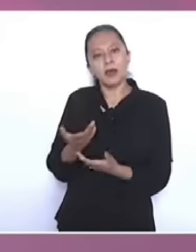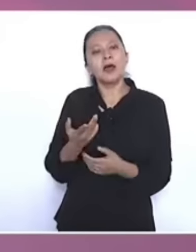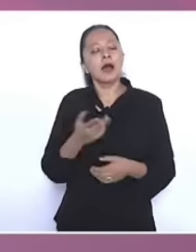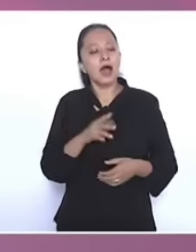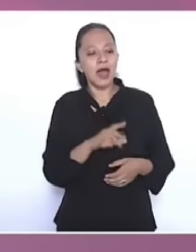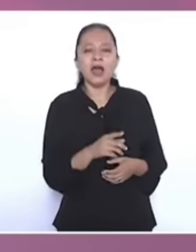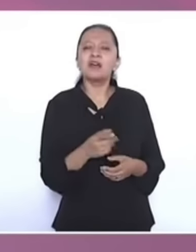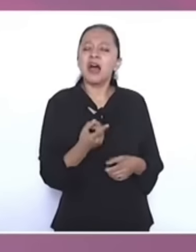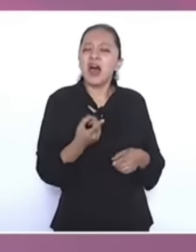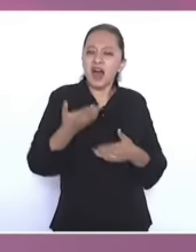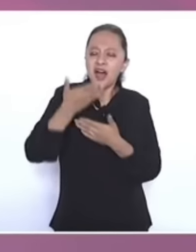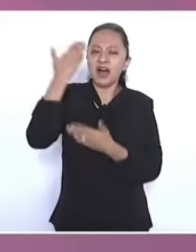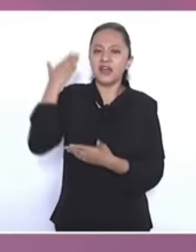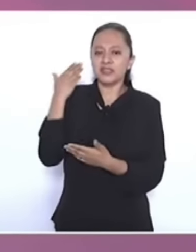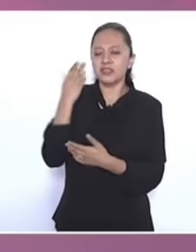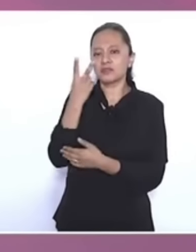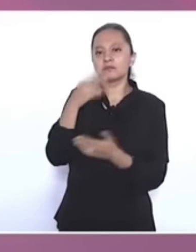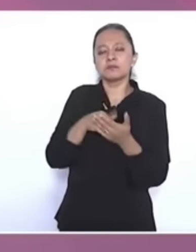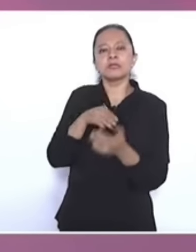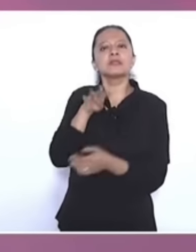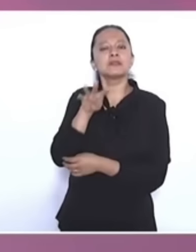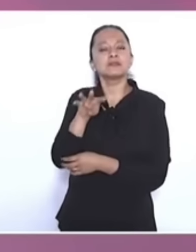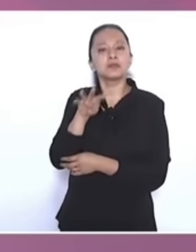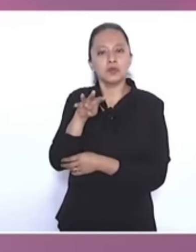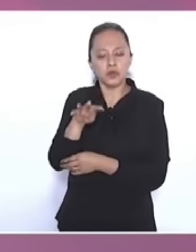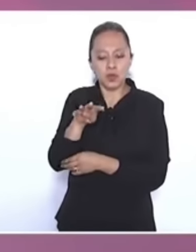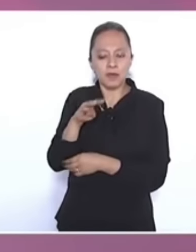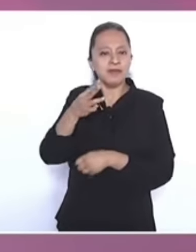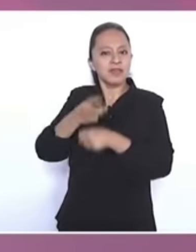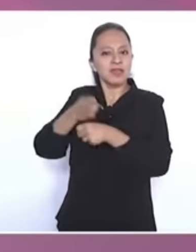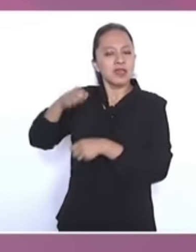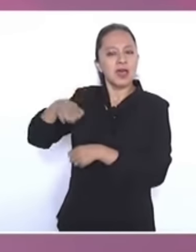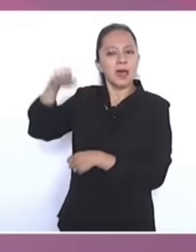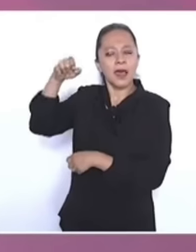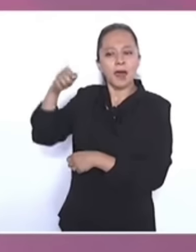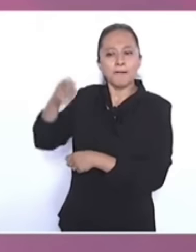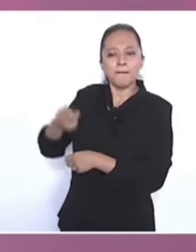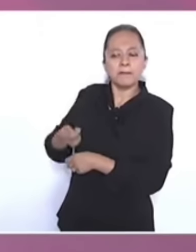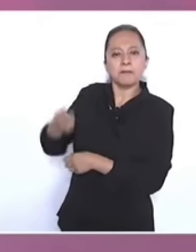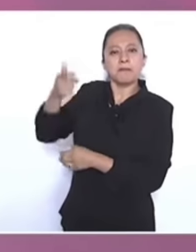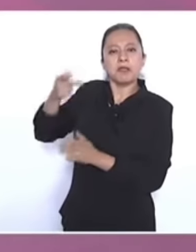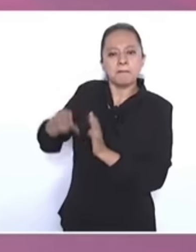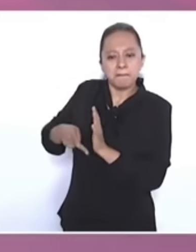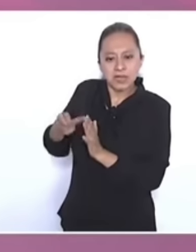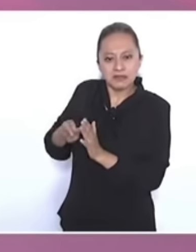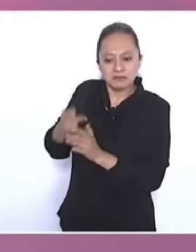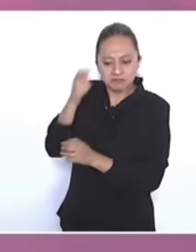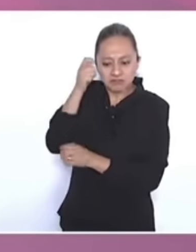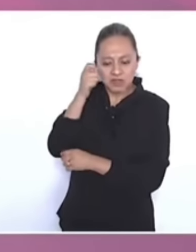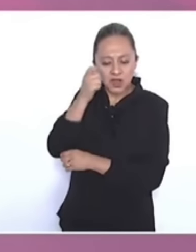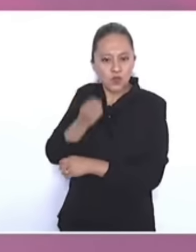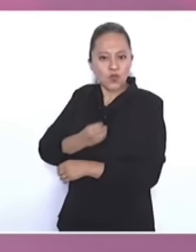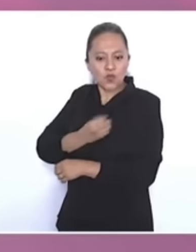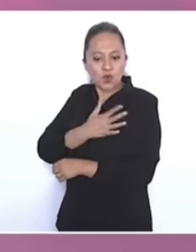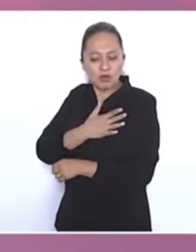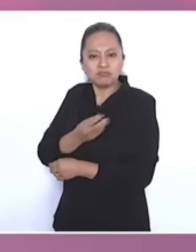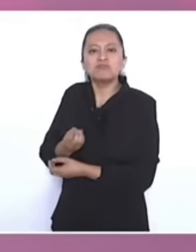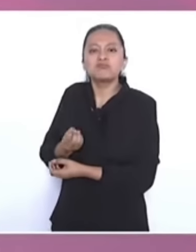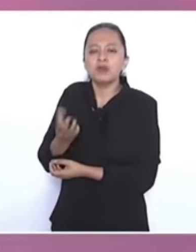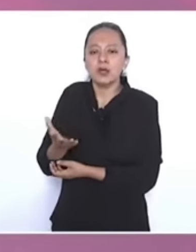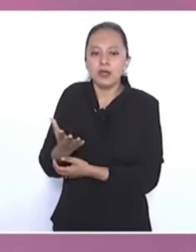mayores que en 2019 recibieron por primera vez su pensión de bienestar? Fueron los que nacieron